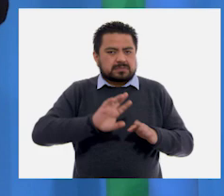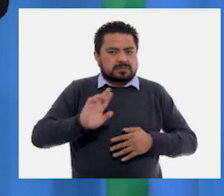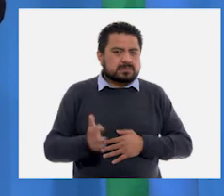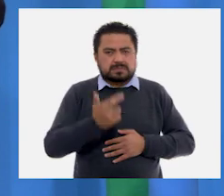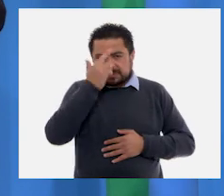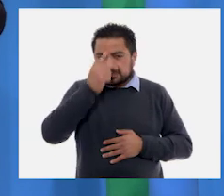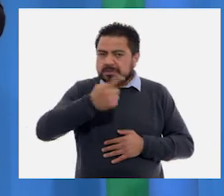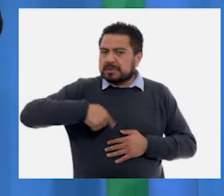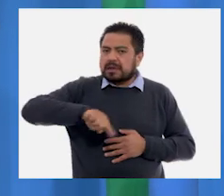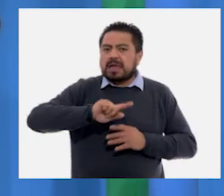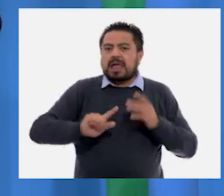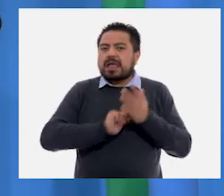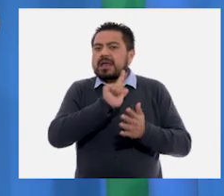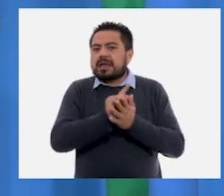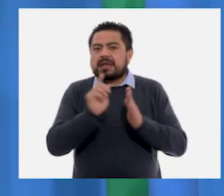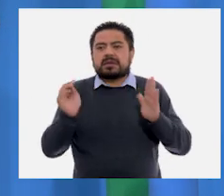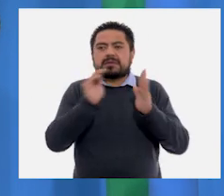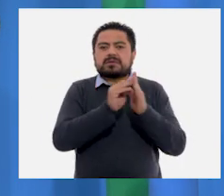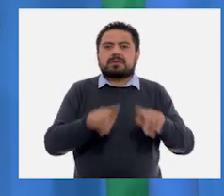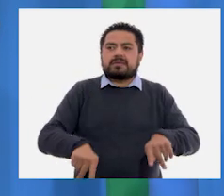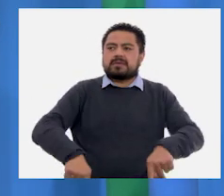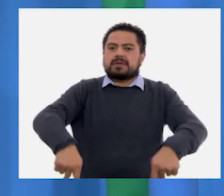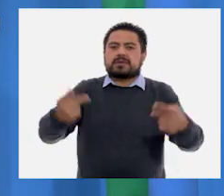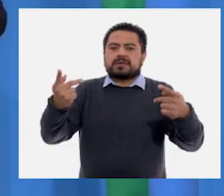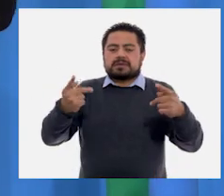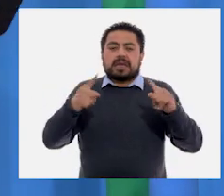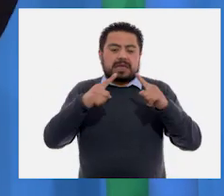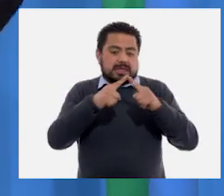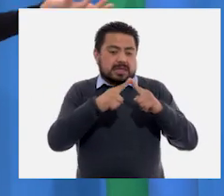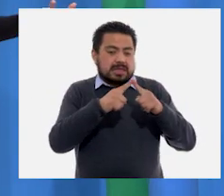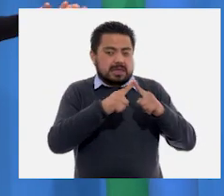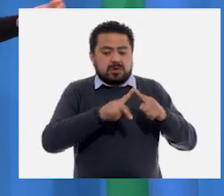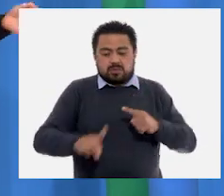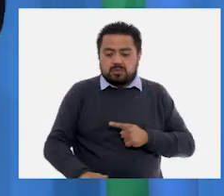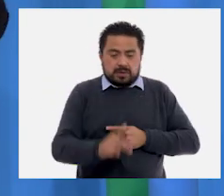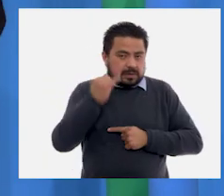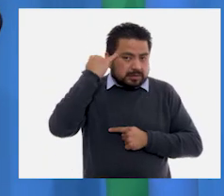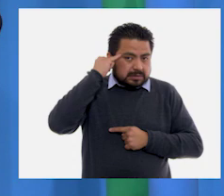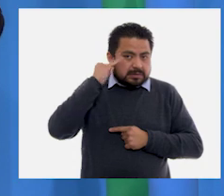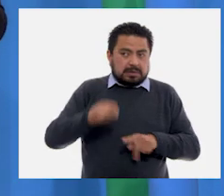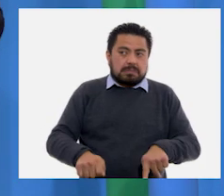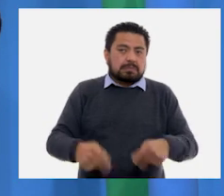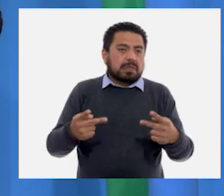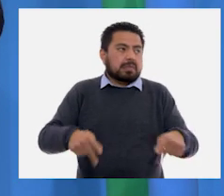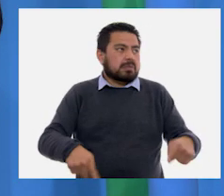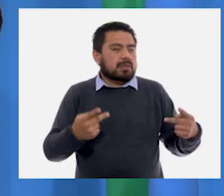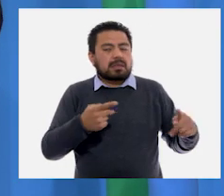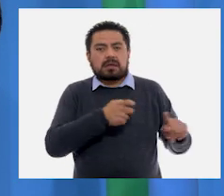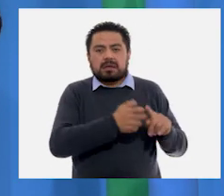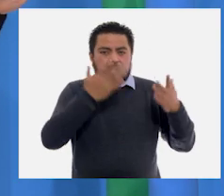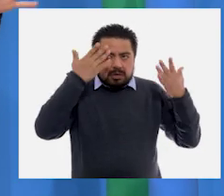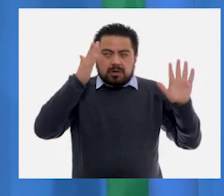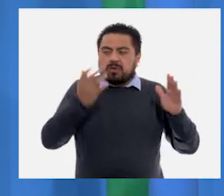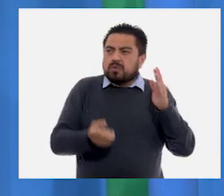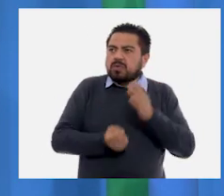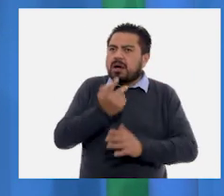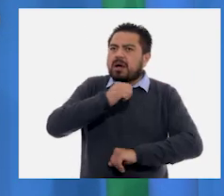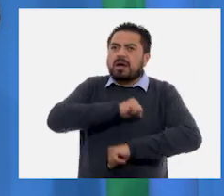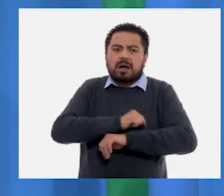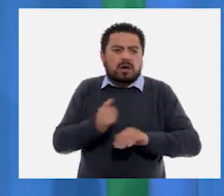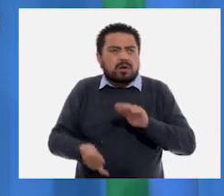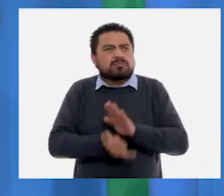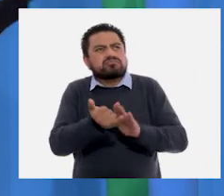recordaremos, estas leyes pusieron a la venta las propiedades de la iglesia y de los pueblos indígenas, y esto abrió una puerta nueva para